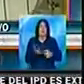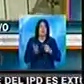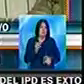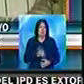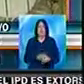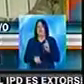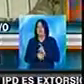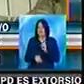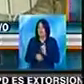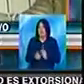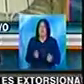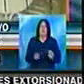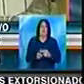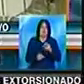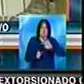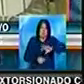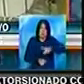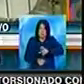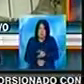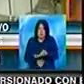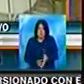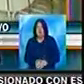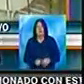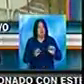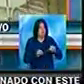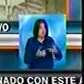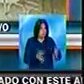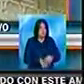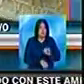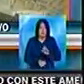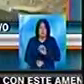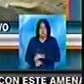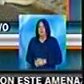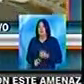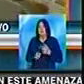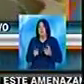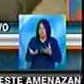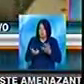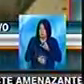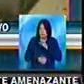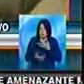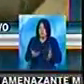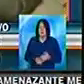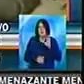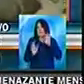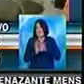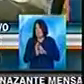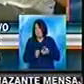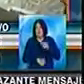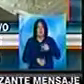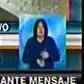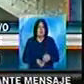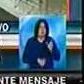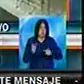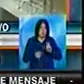para ahorrar. Mari, cierra el caño. Cierra el caño. Debería, Lore, Melissa, pero queremos decirles esto. Si, por ejemplo, alguien